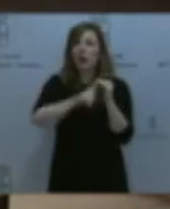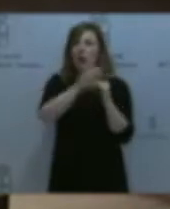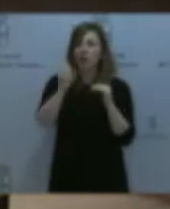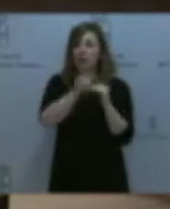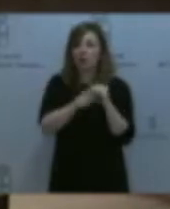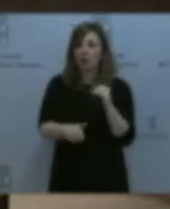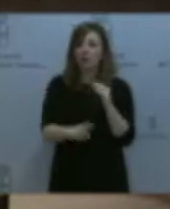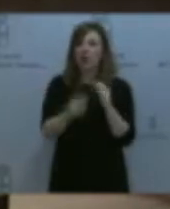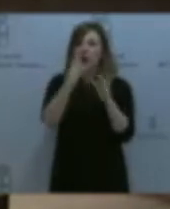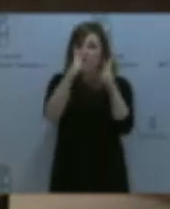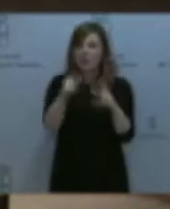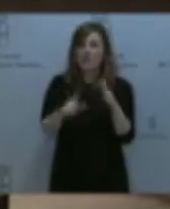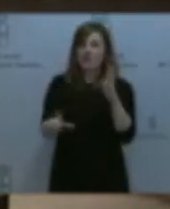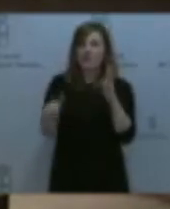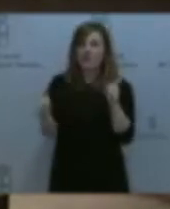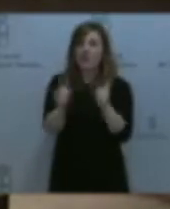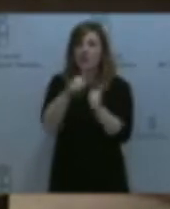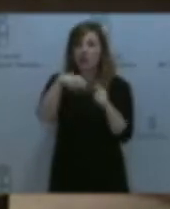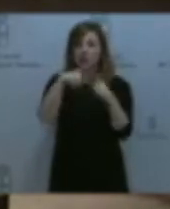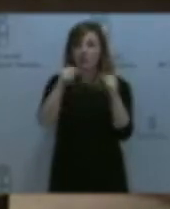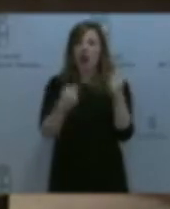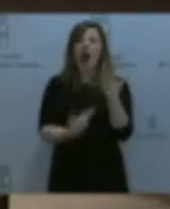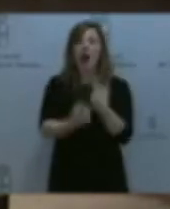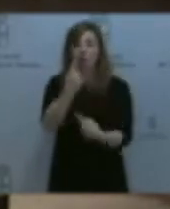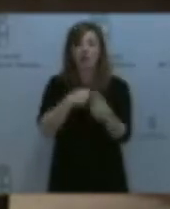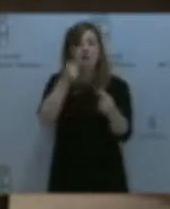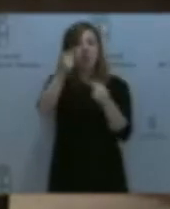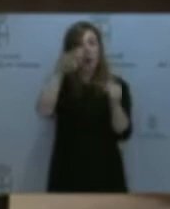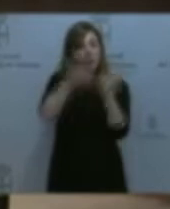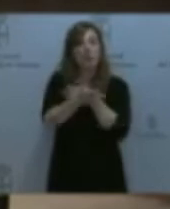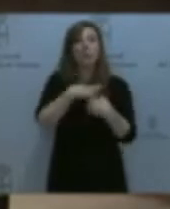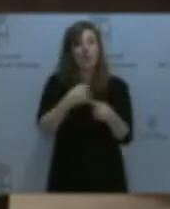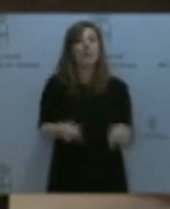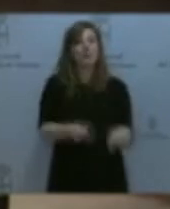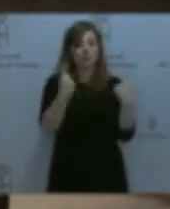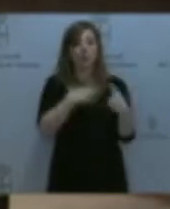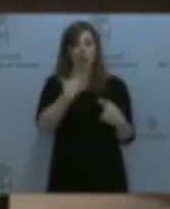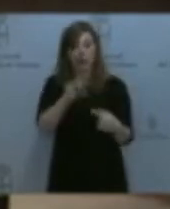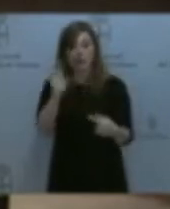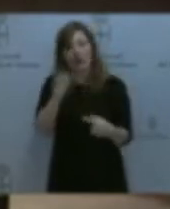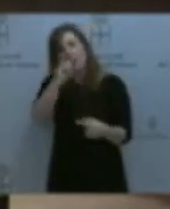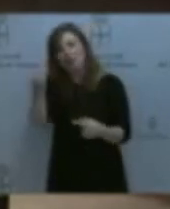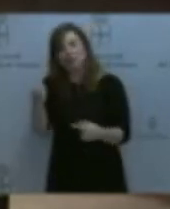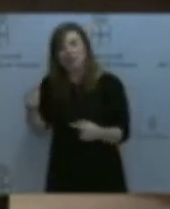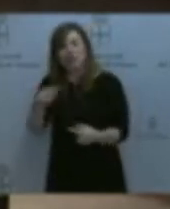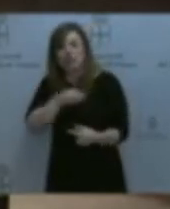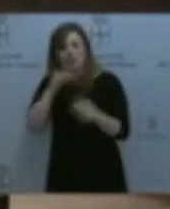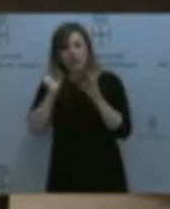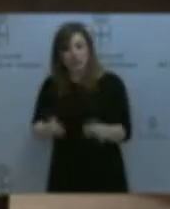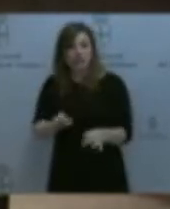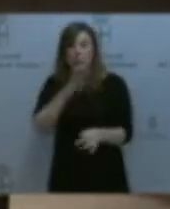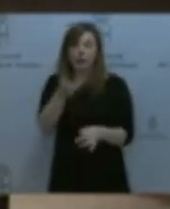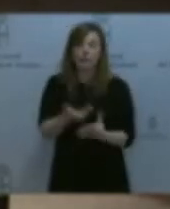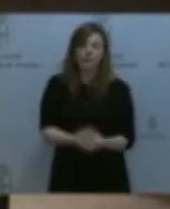dependencia en Asturias, algunas de ellas son matizables y discutibles y otras directamente desoladoras. Son directamente desoladoras. Nos encontramos